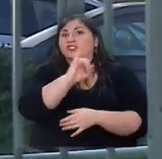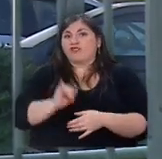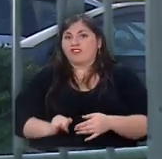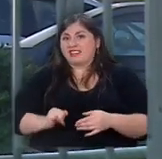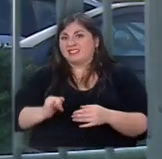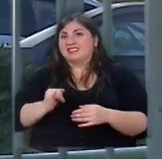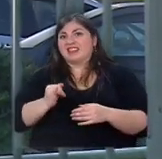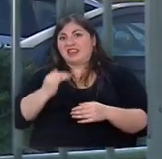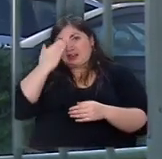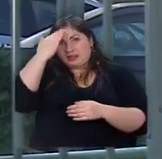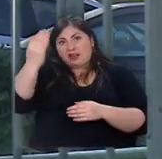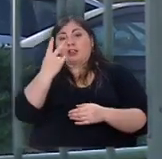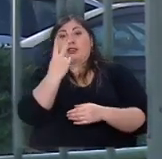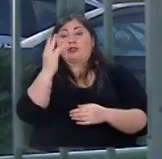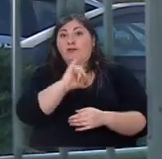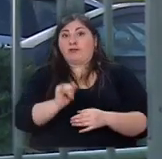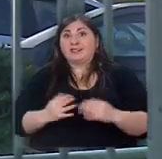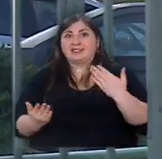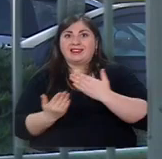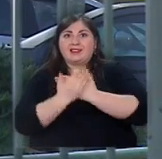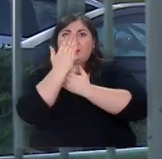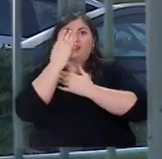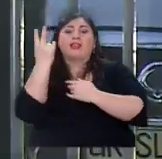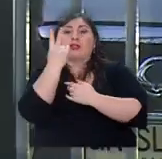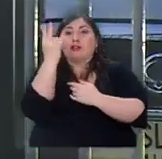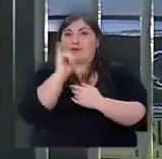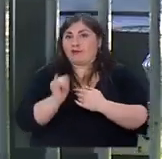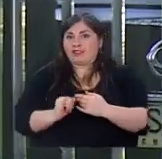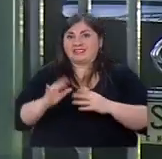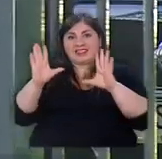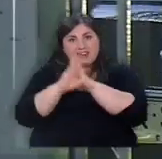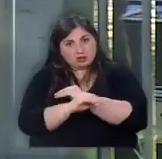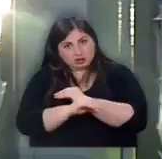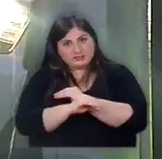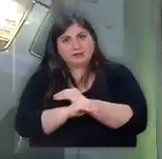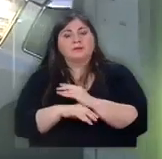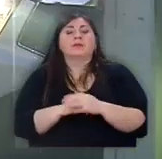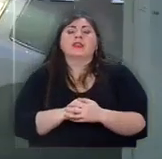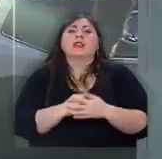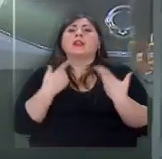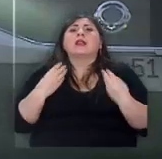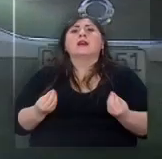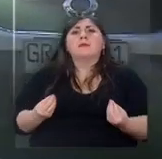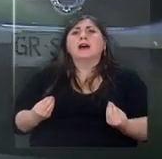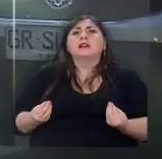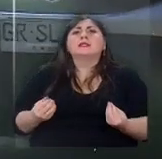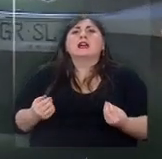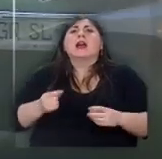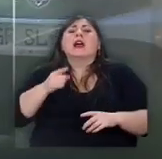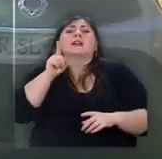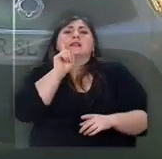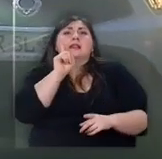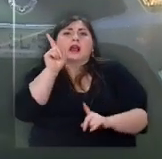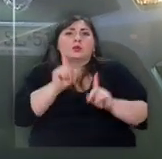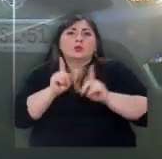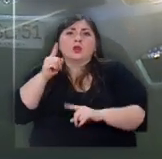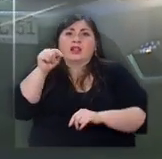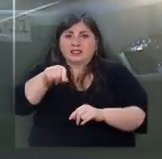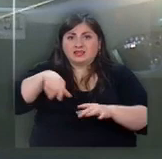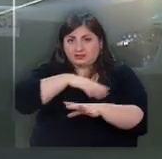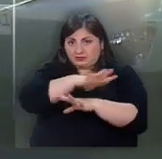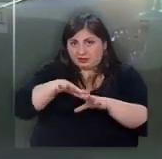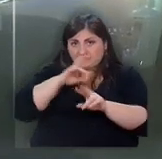día, 2 veces durante la mañana y 2 veces durante la noche. ¿Qué pasa entonces con los que violen estas condiciones que se